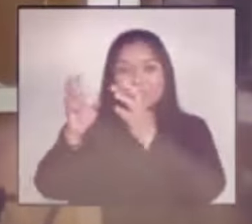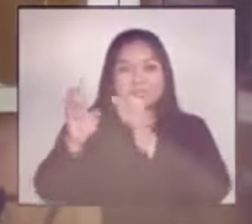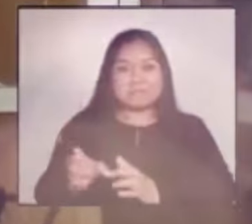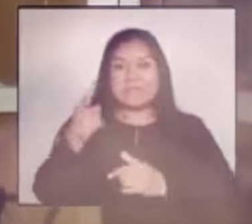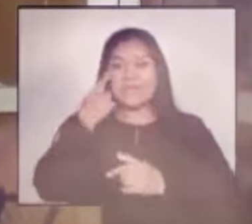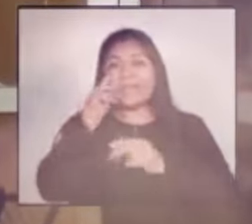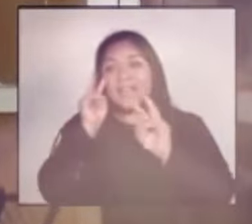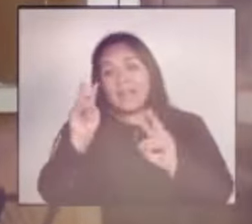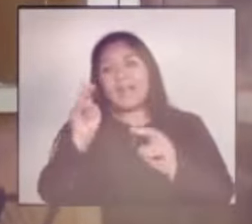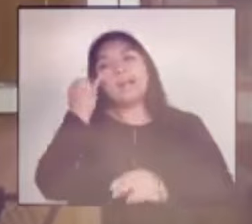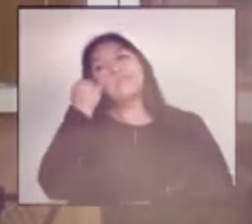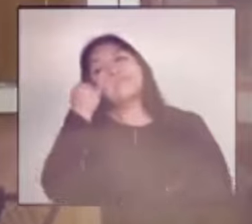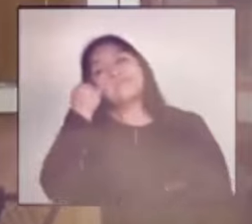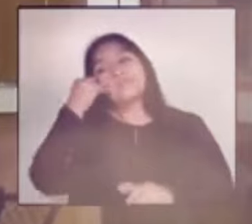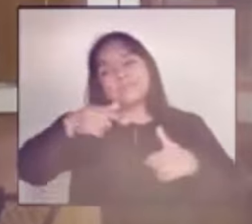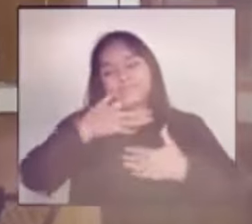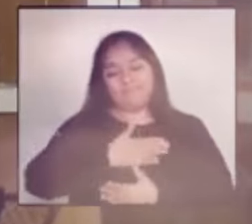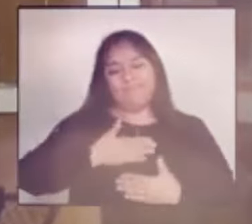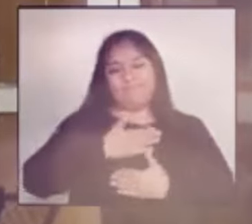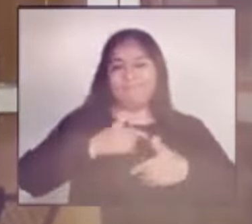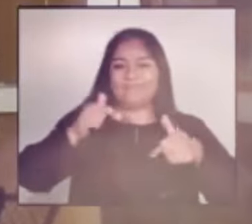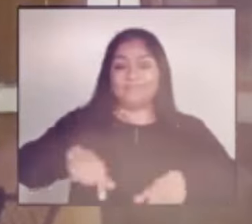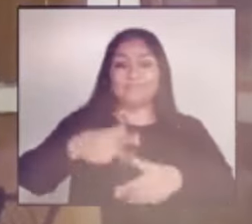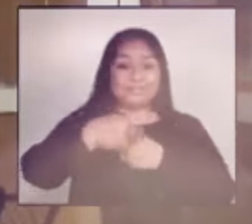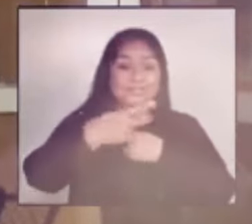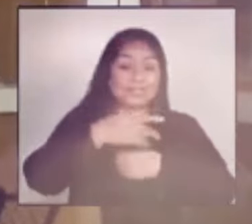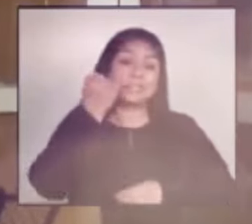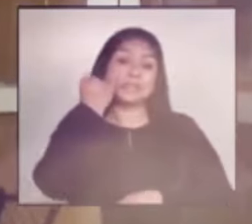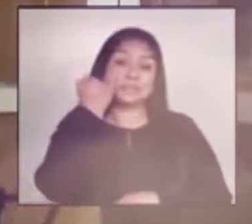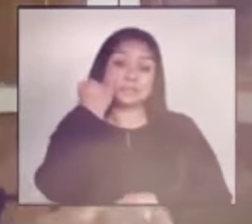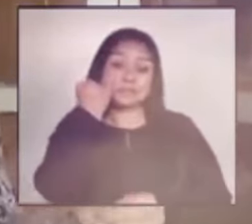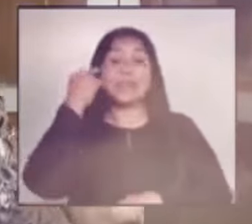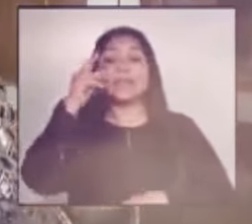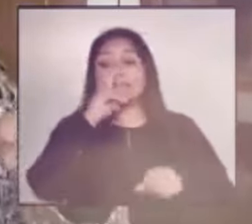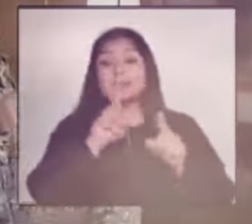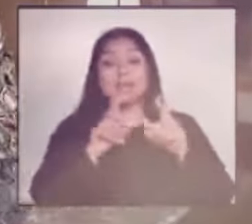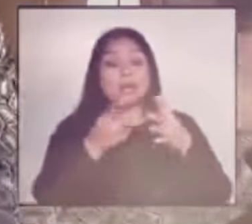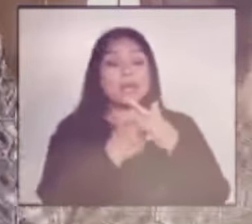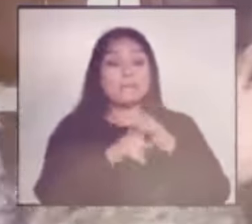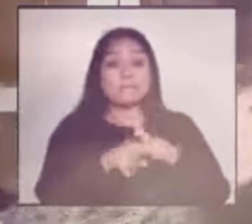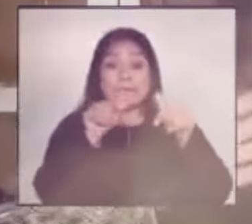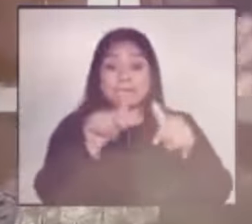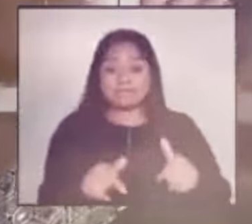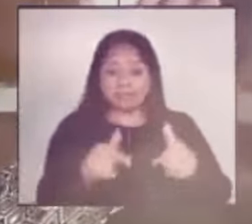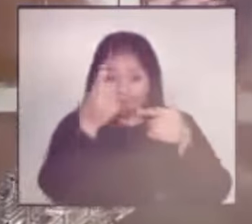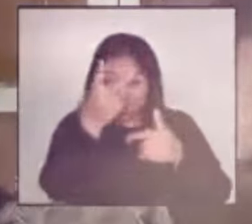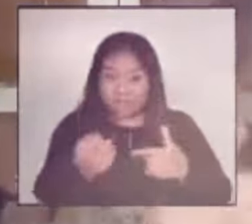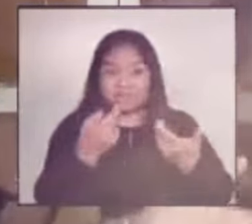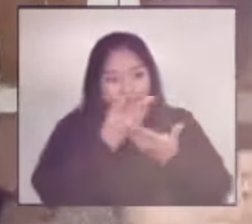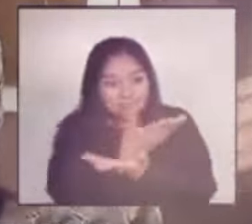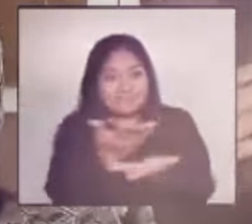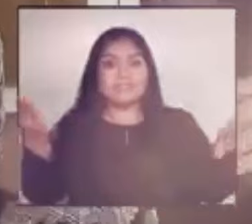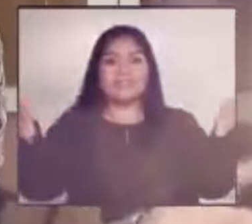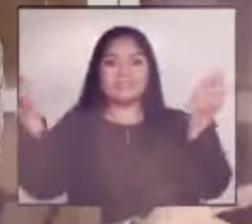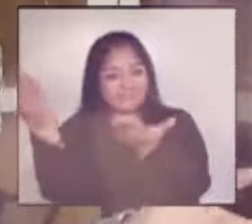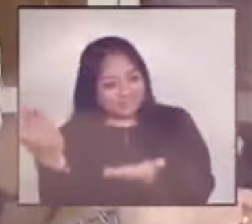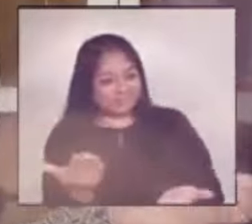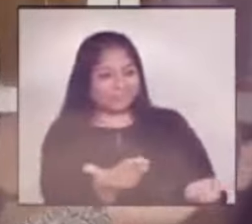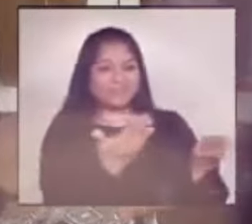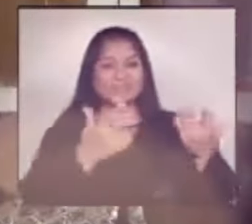deleitarse en esta tarde de miércoles a partir de la cual se abren nuevamente las puertas de este